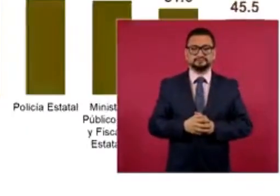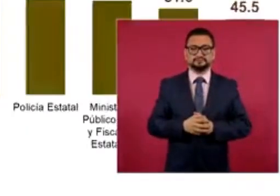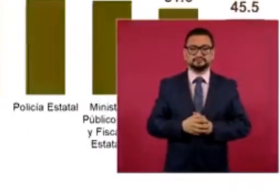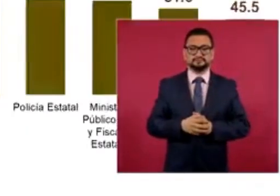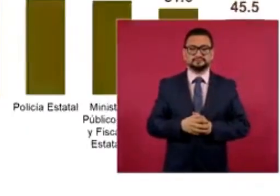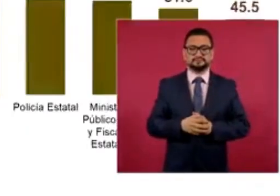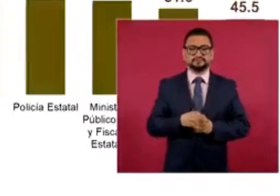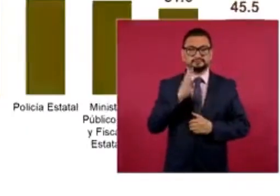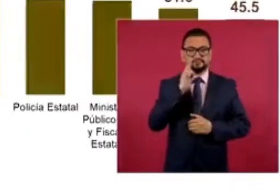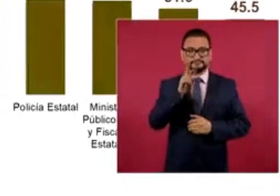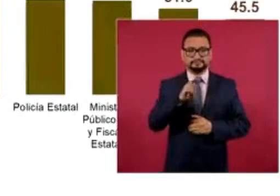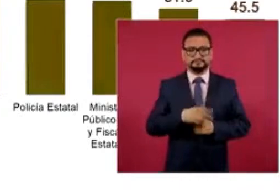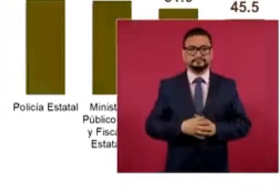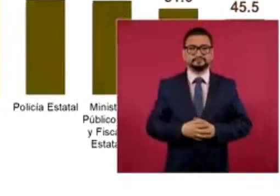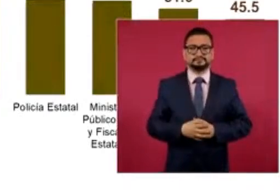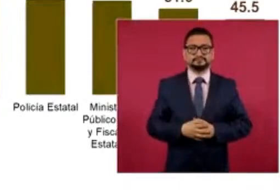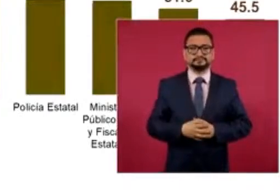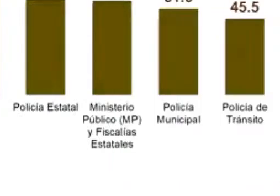Marina,